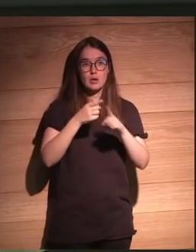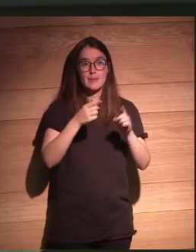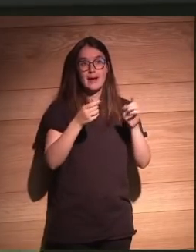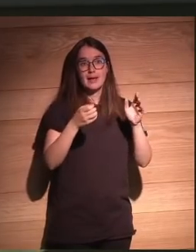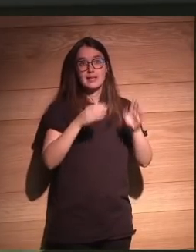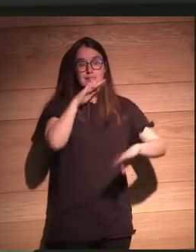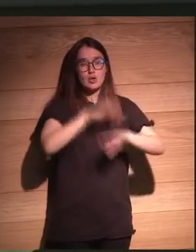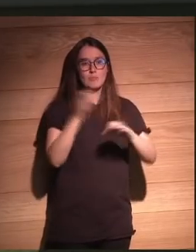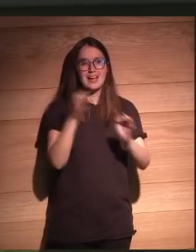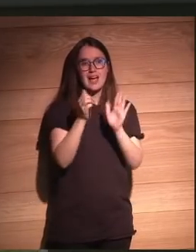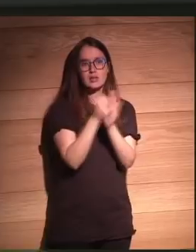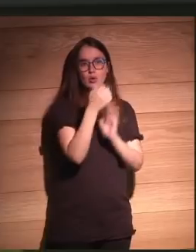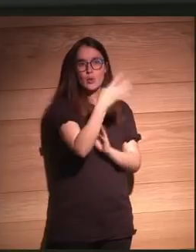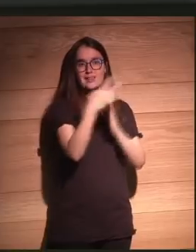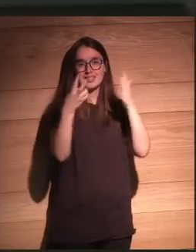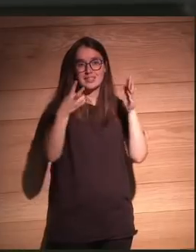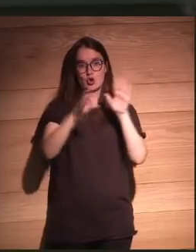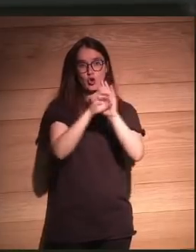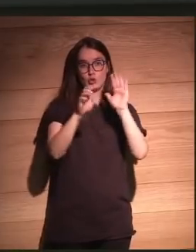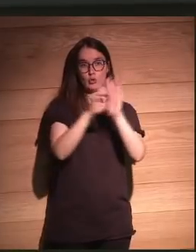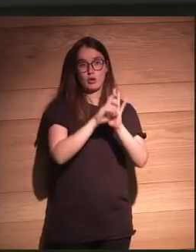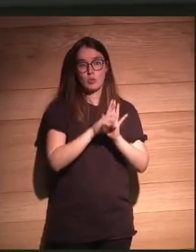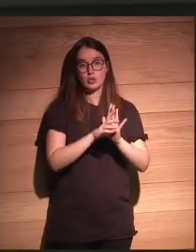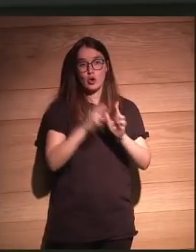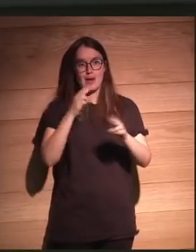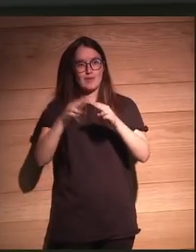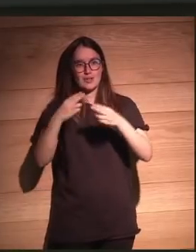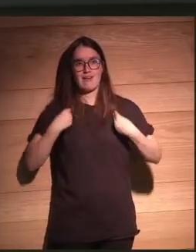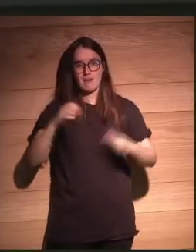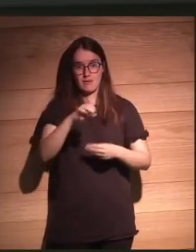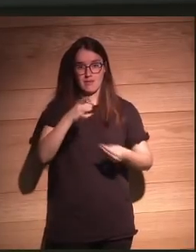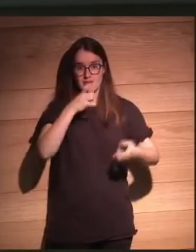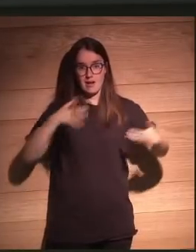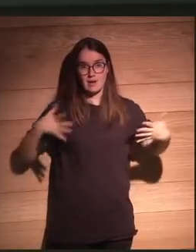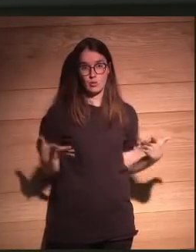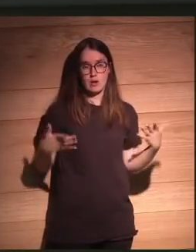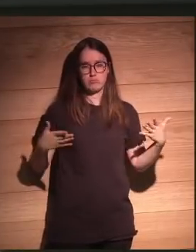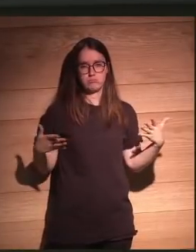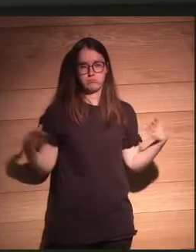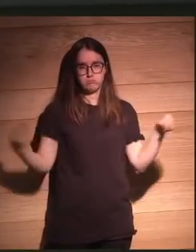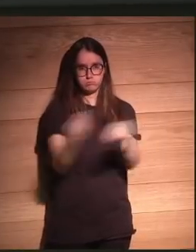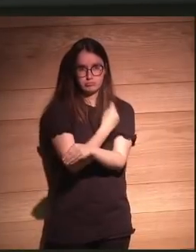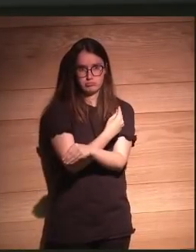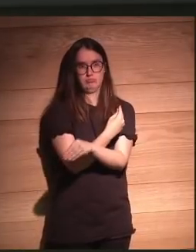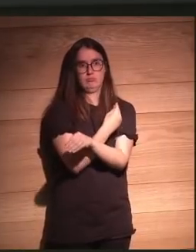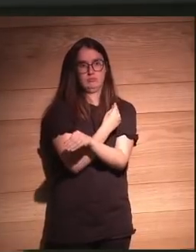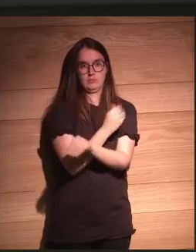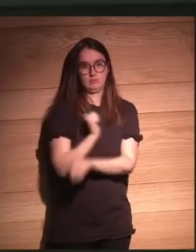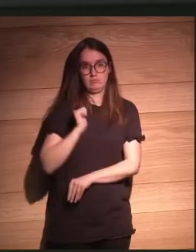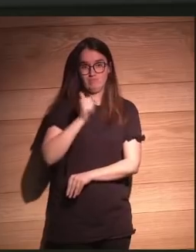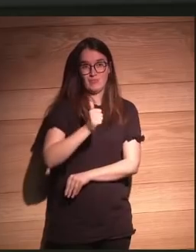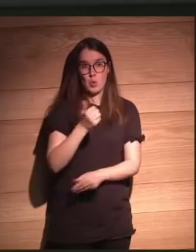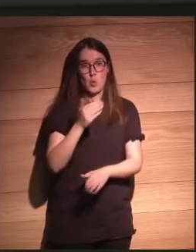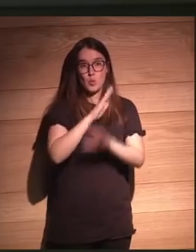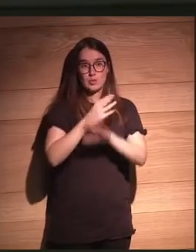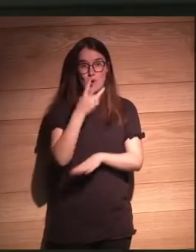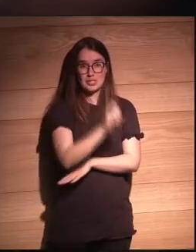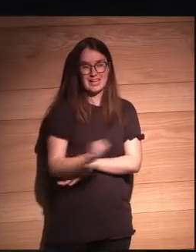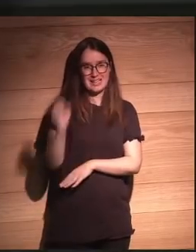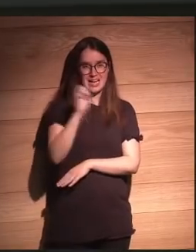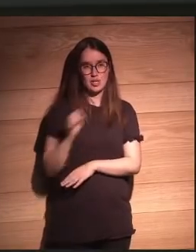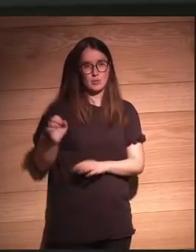la Constitución, y cómo eso choca con la política de vivienda que se lleva desarrollando en las 3 últimas décadas,